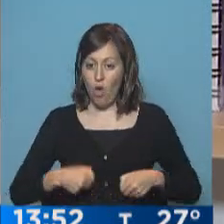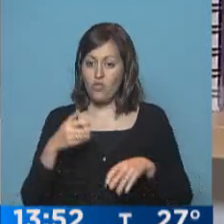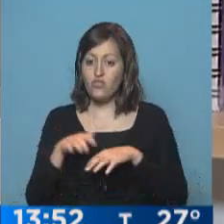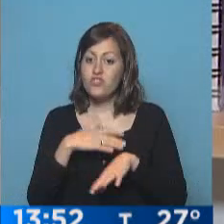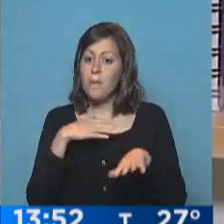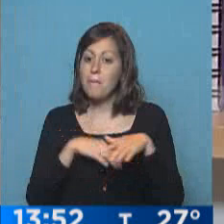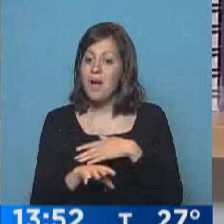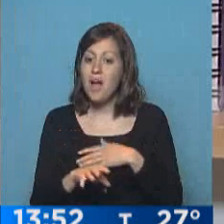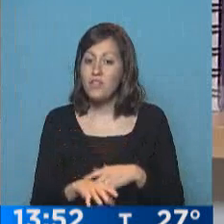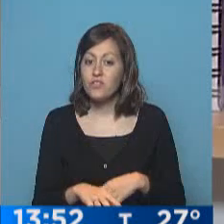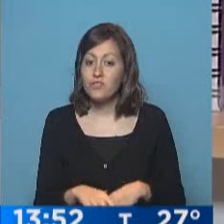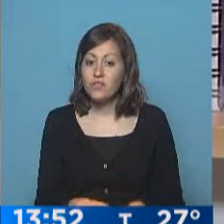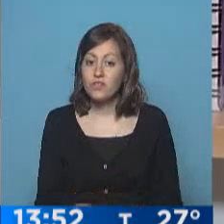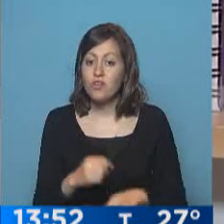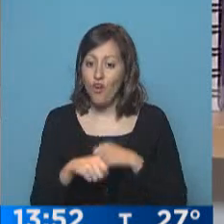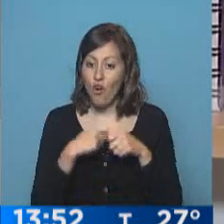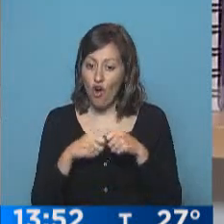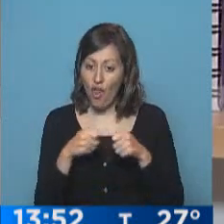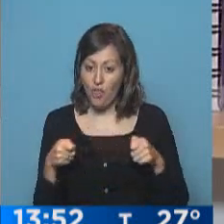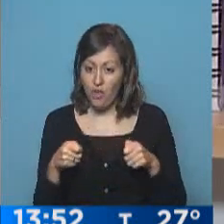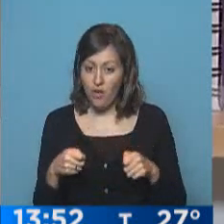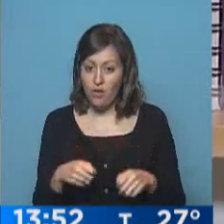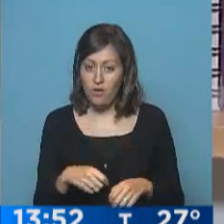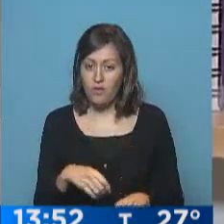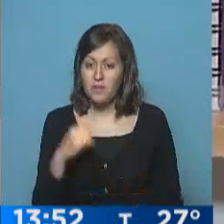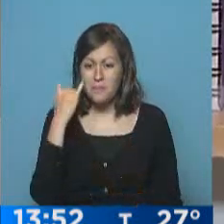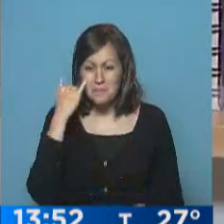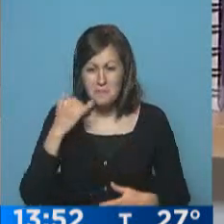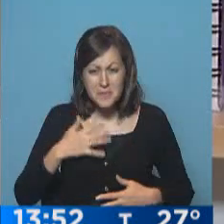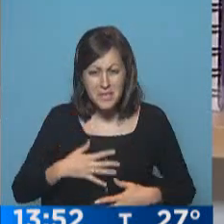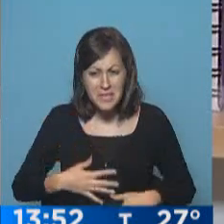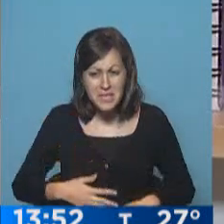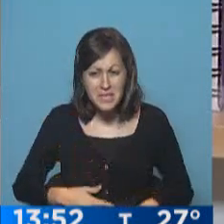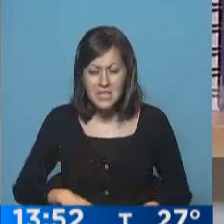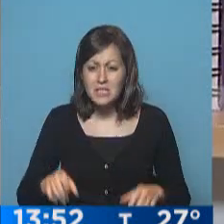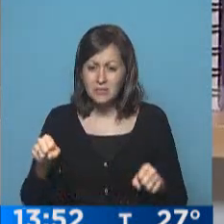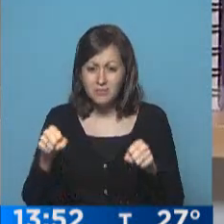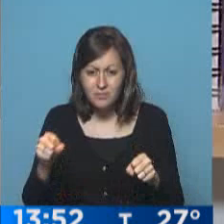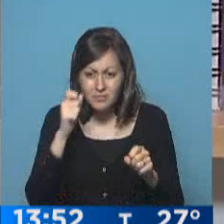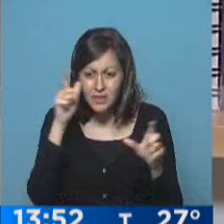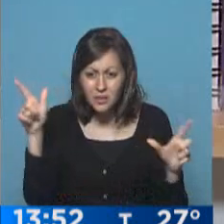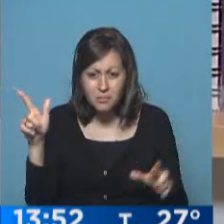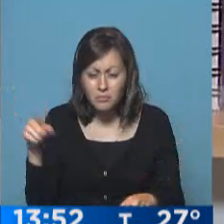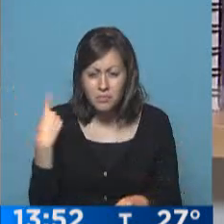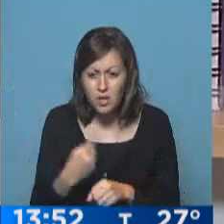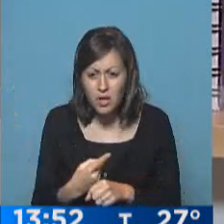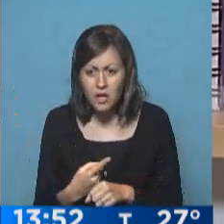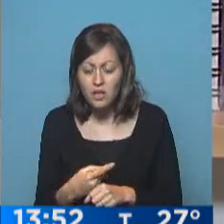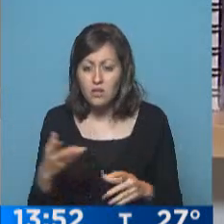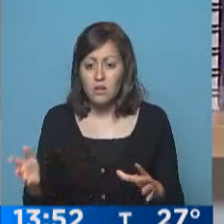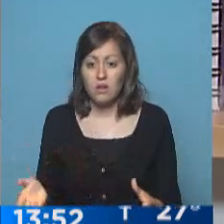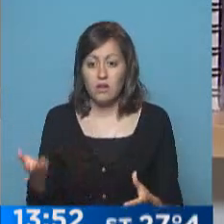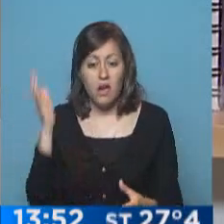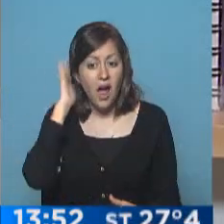usaba zapatos acordonados hecho pis no lo podía despertar lo levanté de la